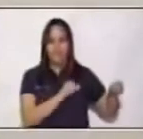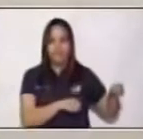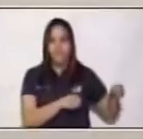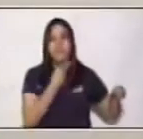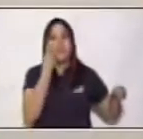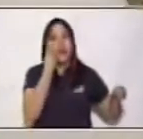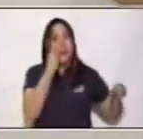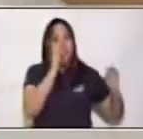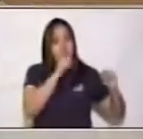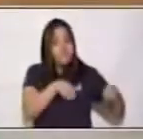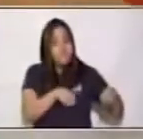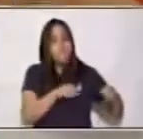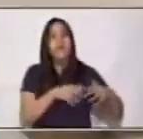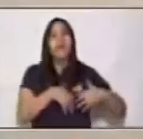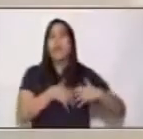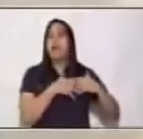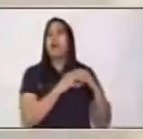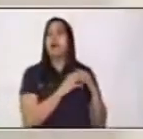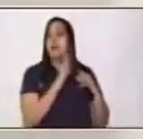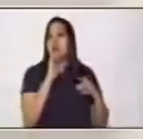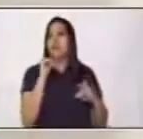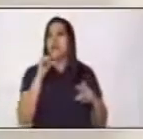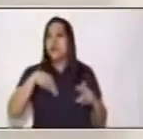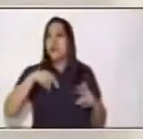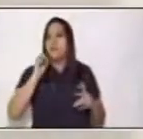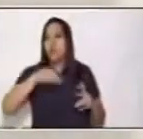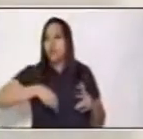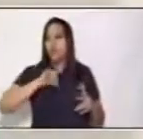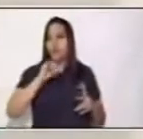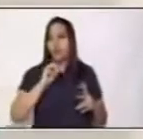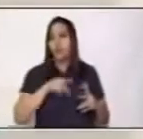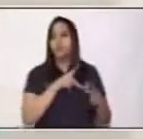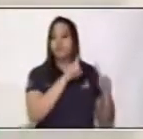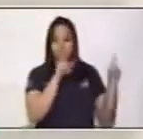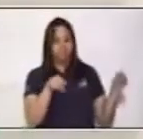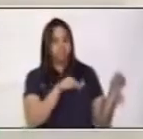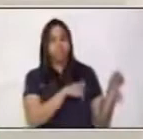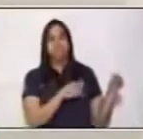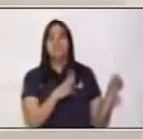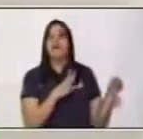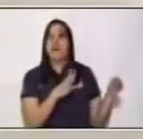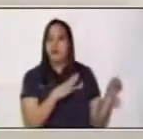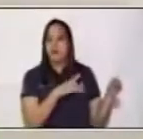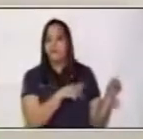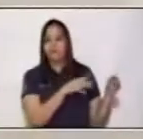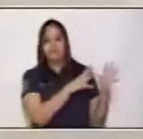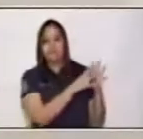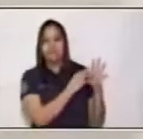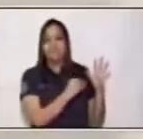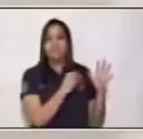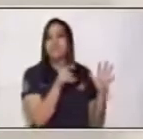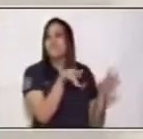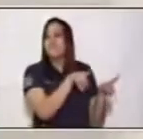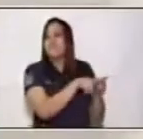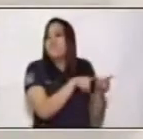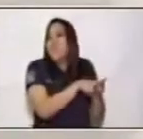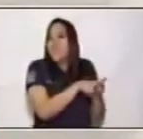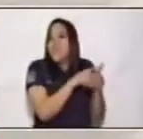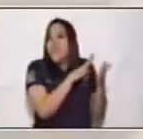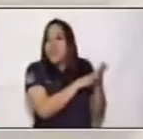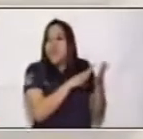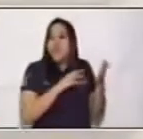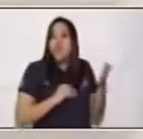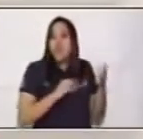poder crear el binomio, básicamente tenemos que operar y sacar las